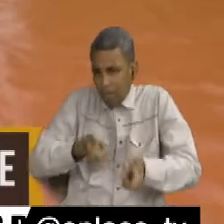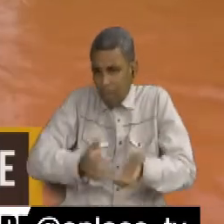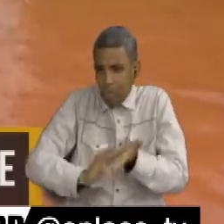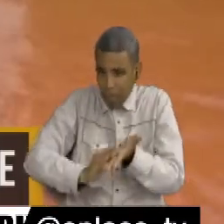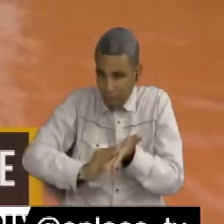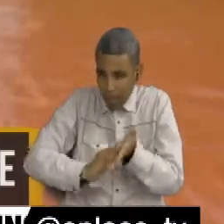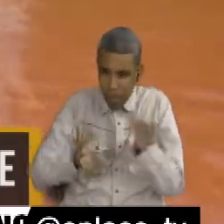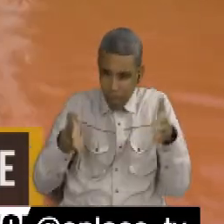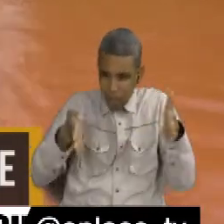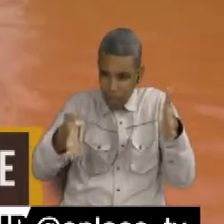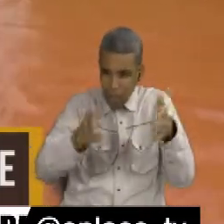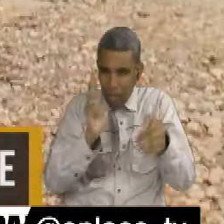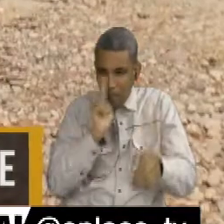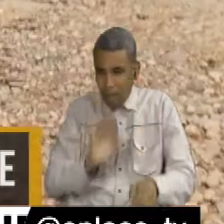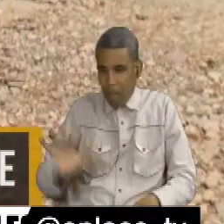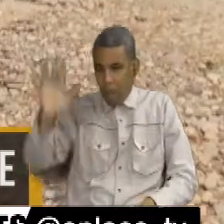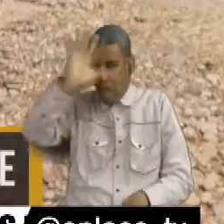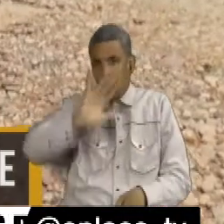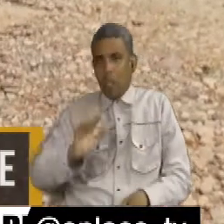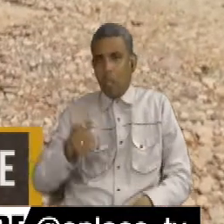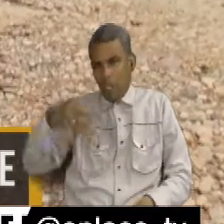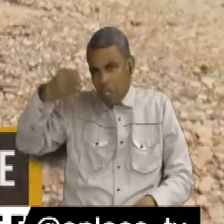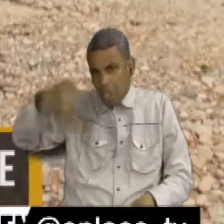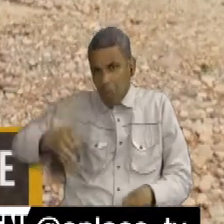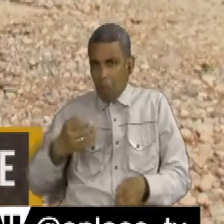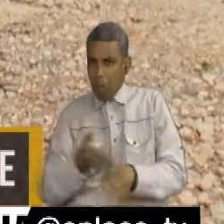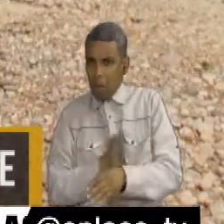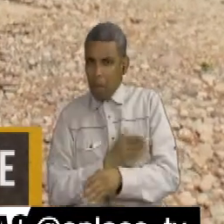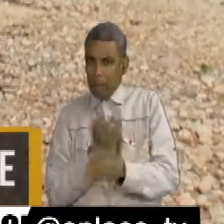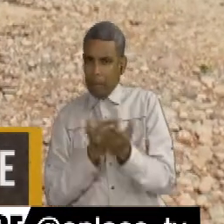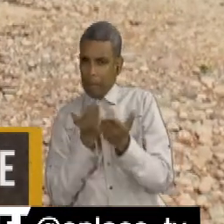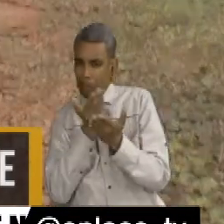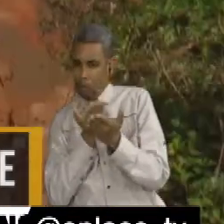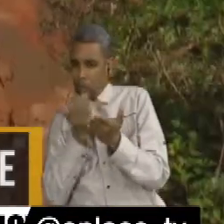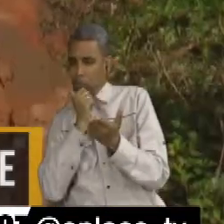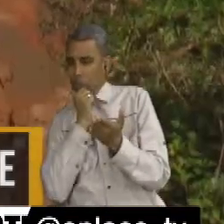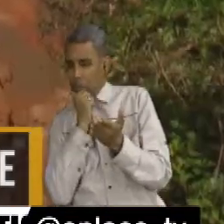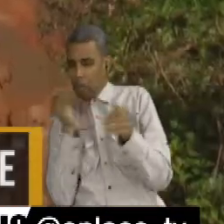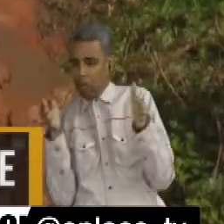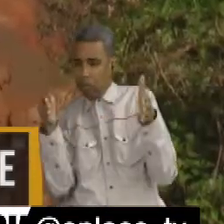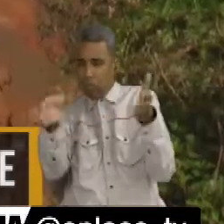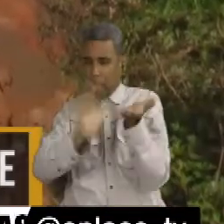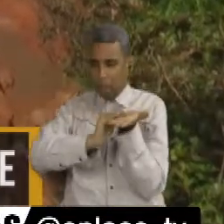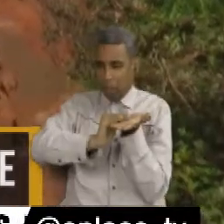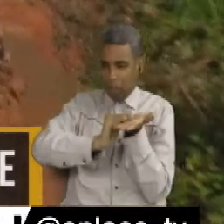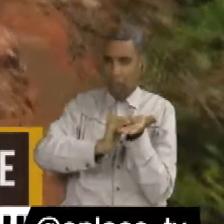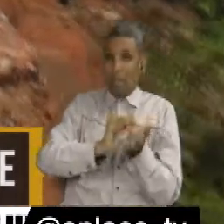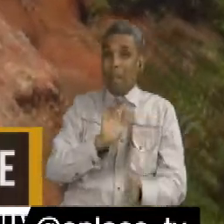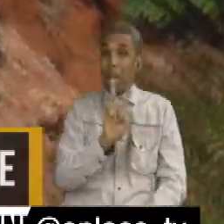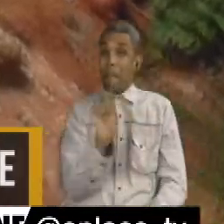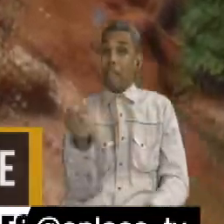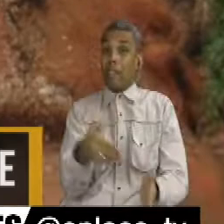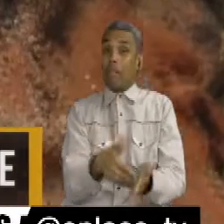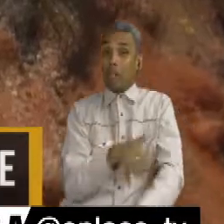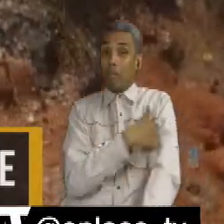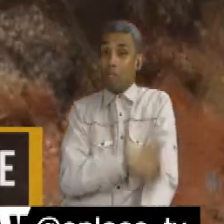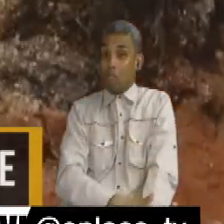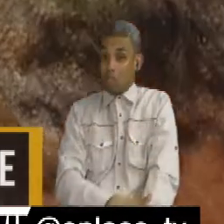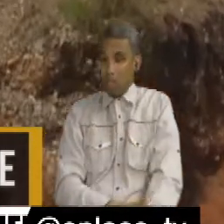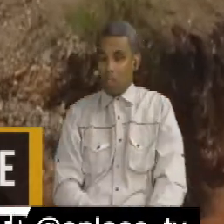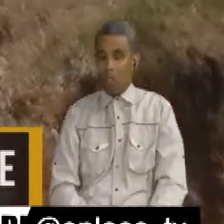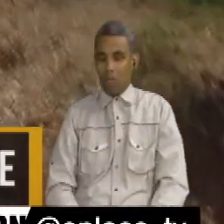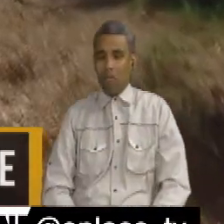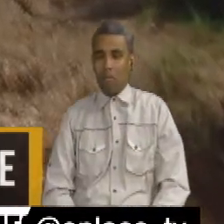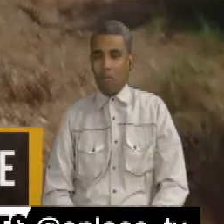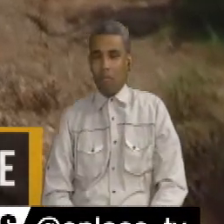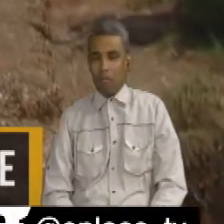vía nacional suma más de 20.000 millones de pesos y el estudio, según el mandatario, ya está hecho. Por eso le hago un llamado a Ecopetrol e